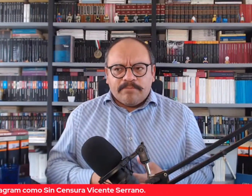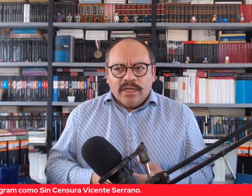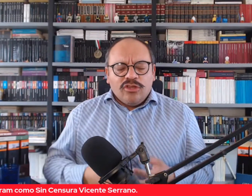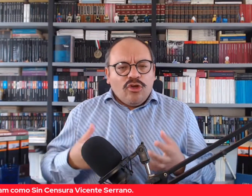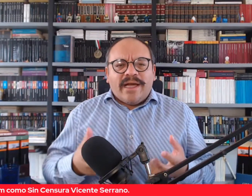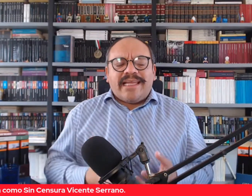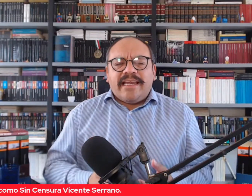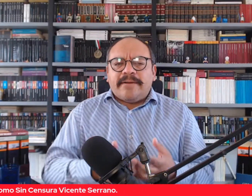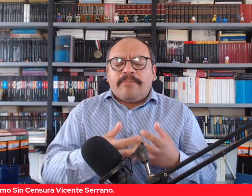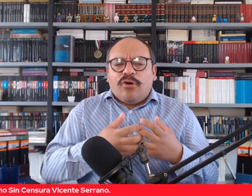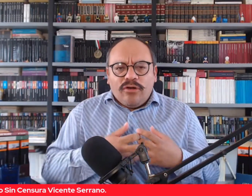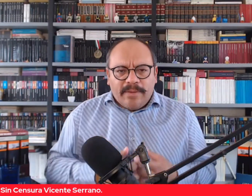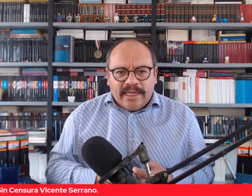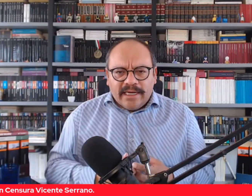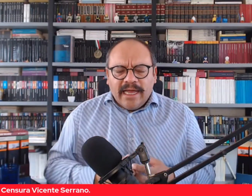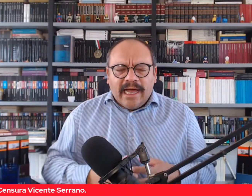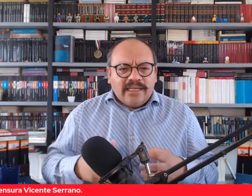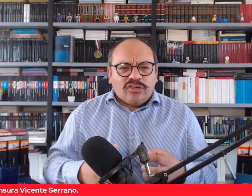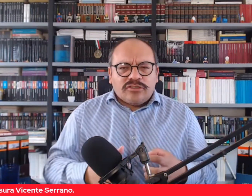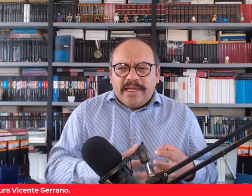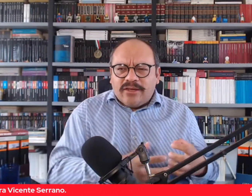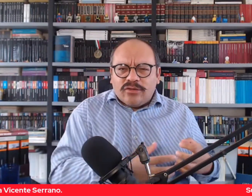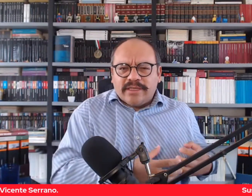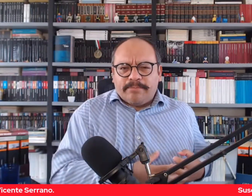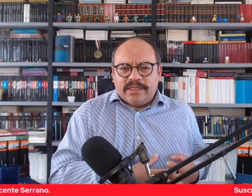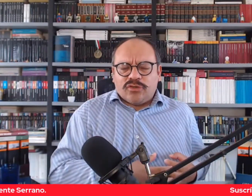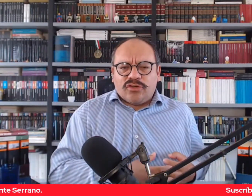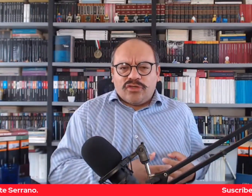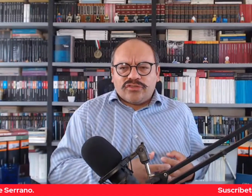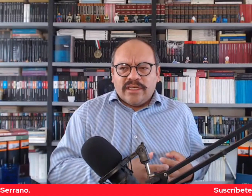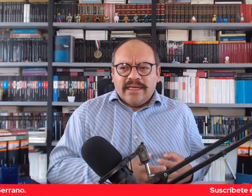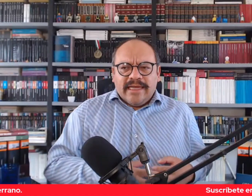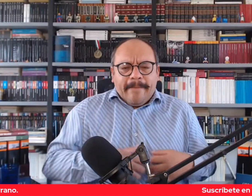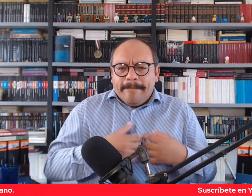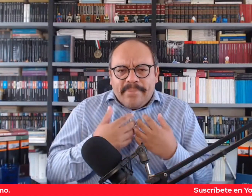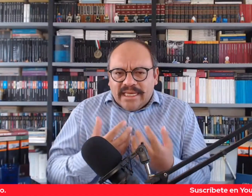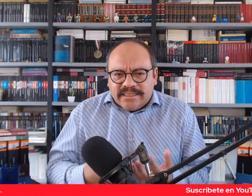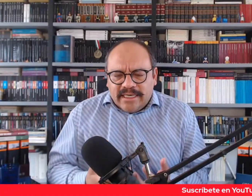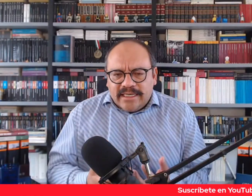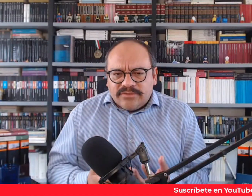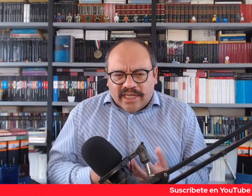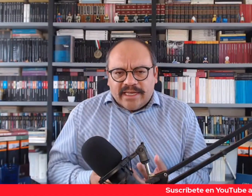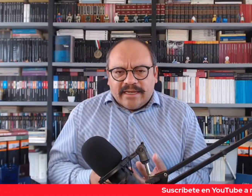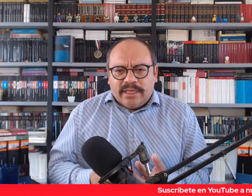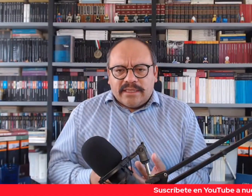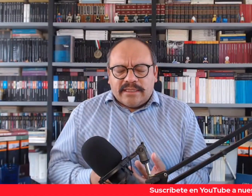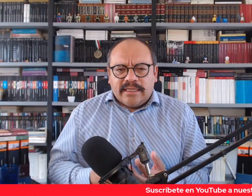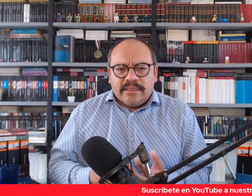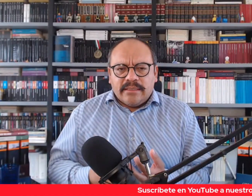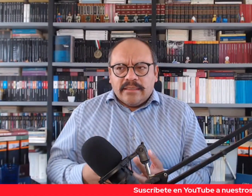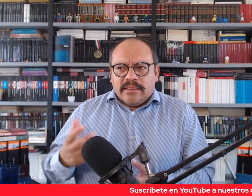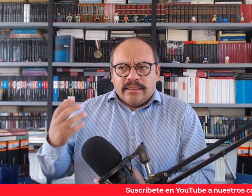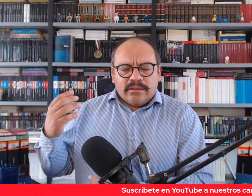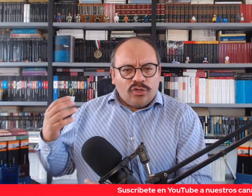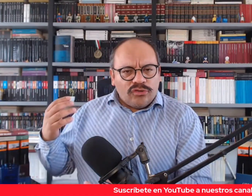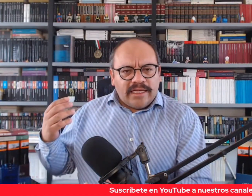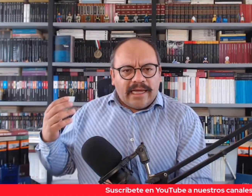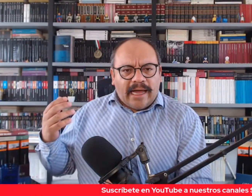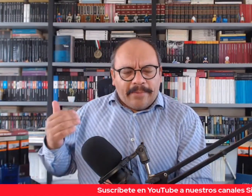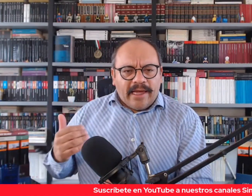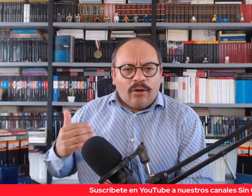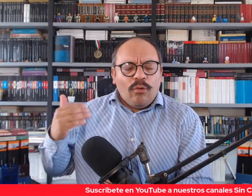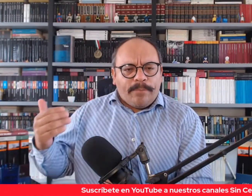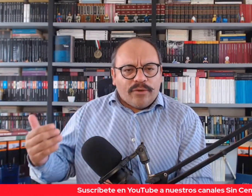libertad, no va a querer volver a esos viejos episodios imbéciles, francamente,